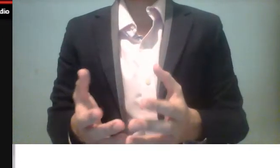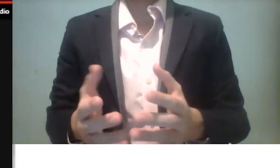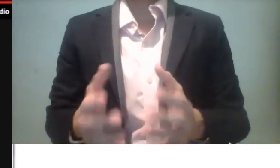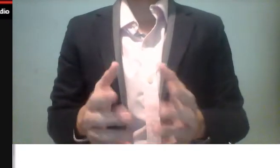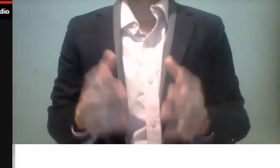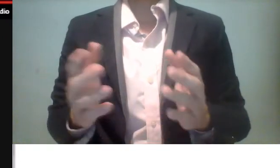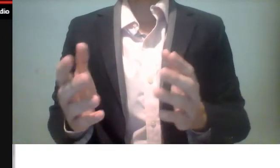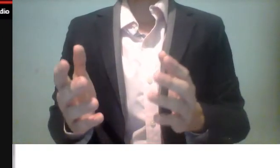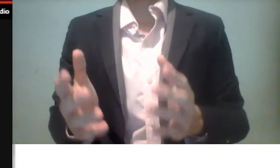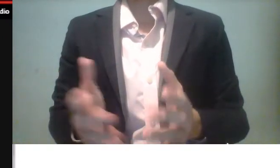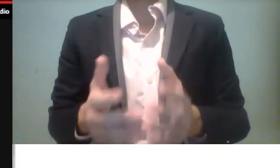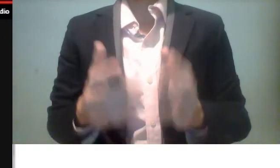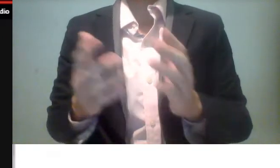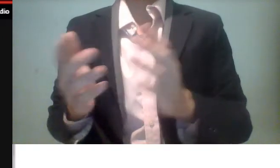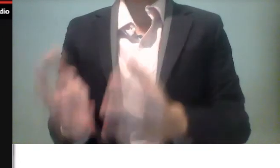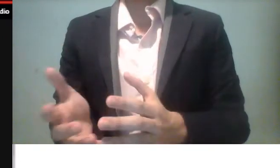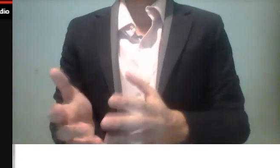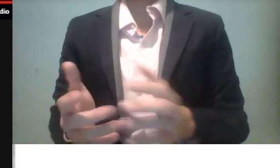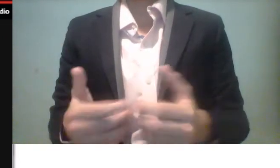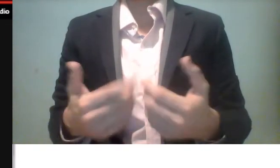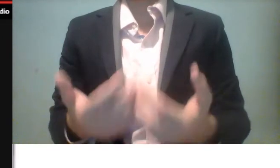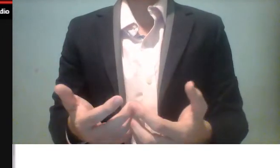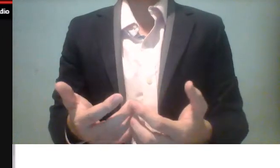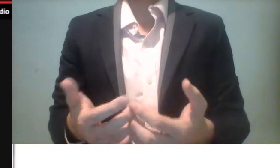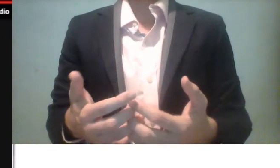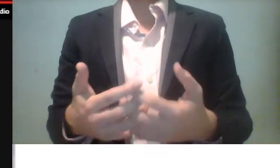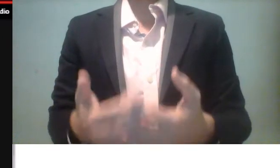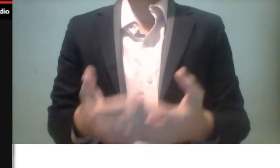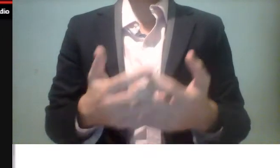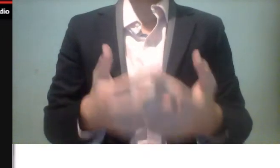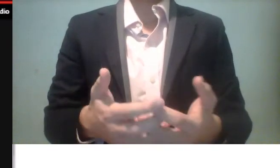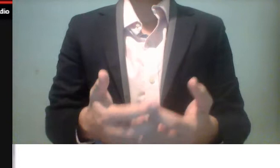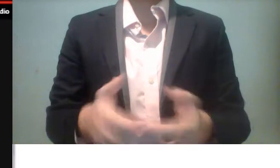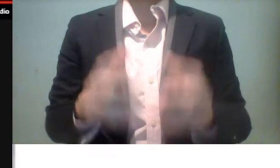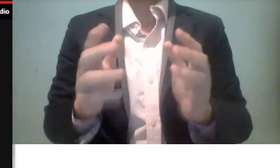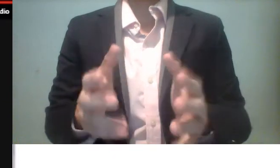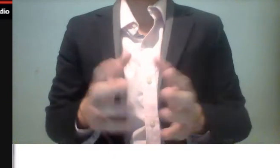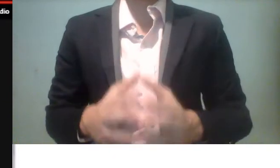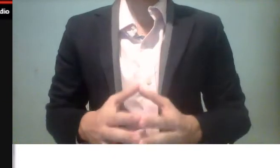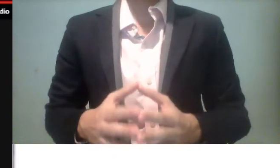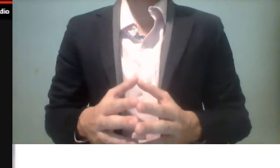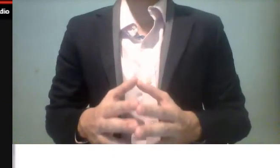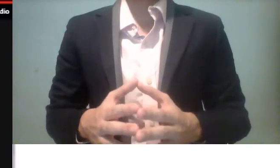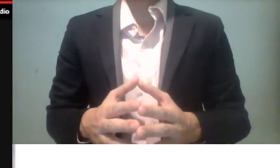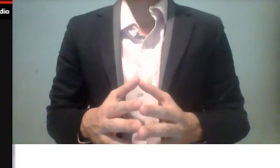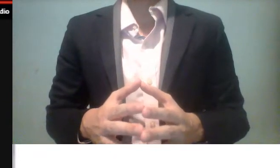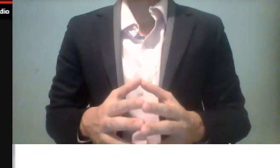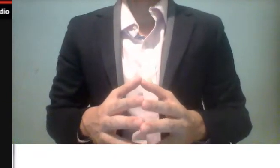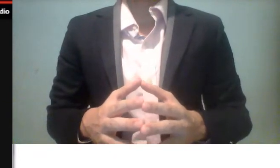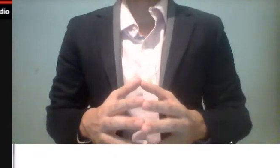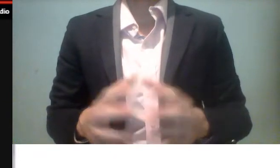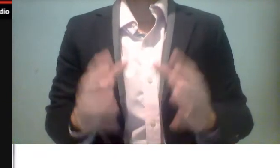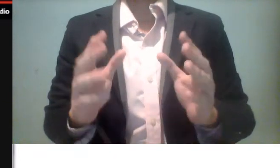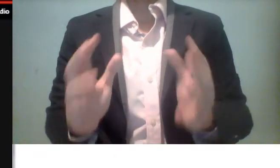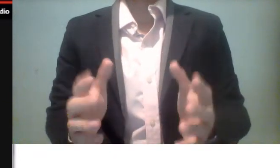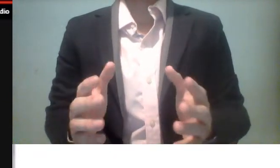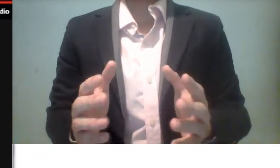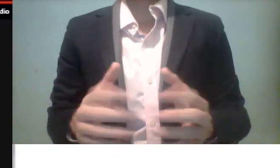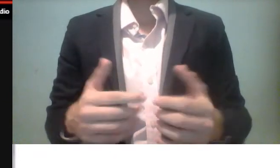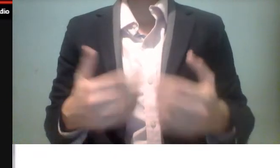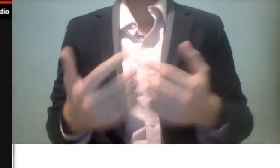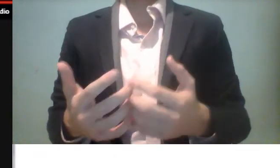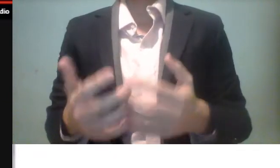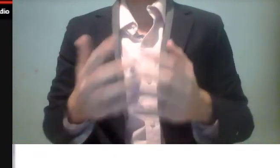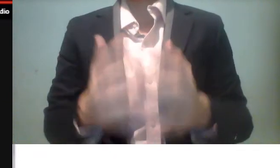aspectos que a los únicos que fueron más afectados fue a la población que vivía en ciertas regiones, sobre todo en el tema de personas indígenas, las